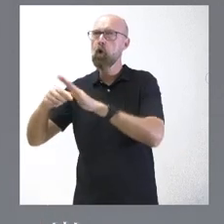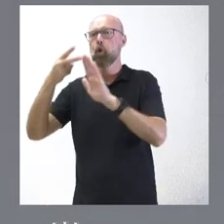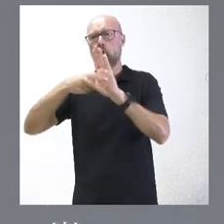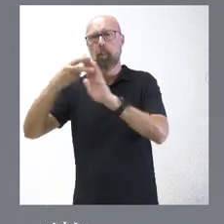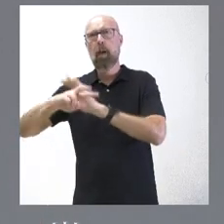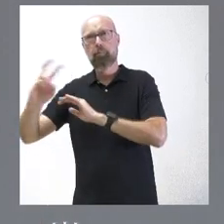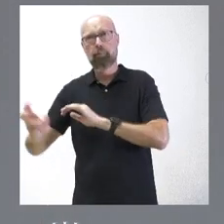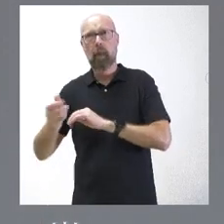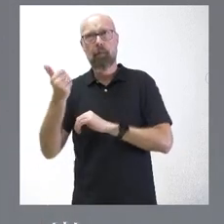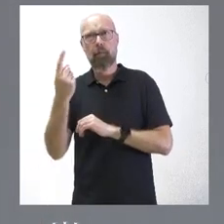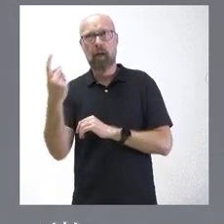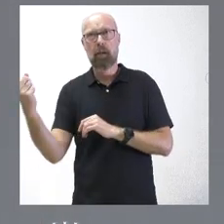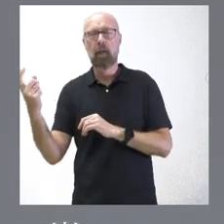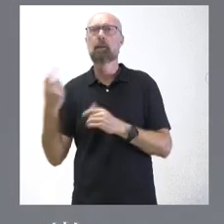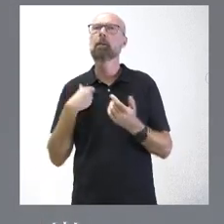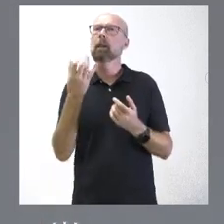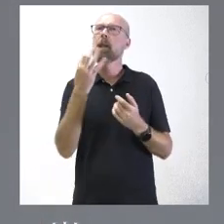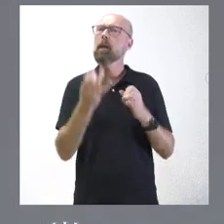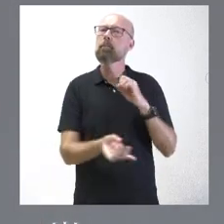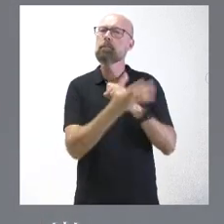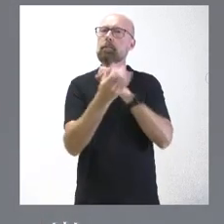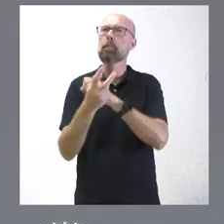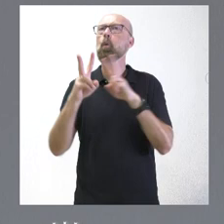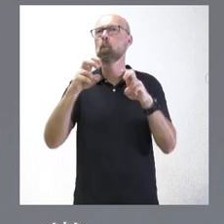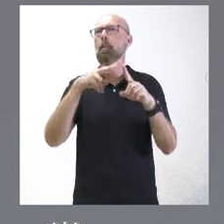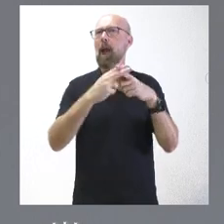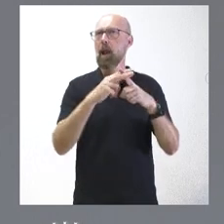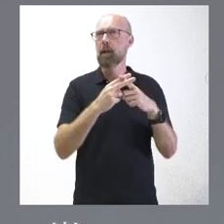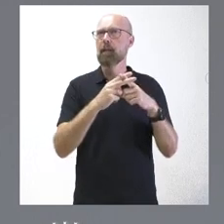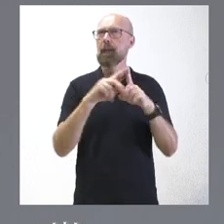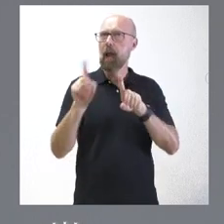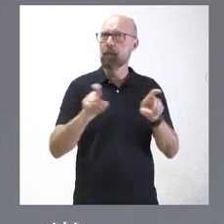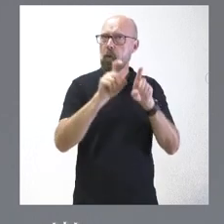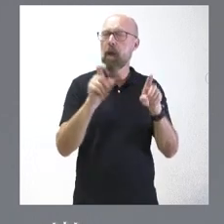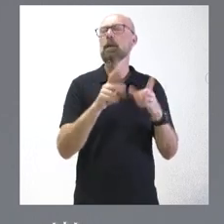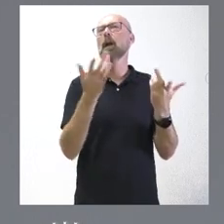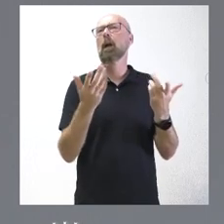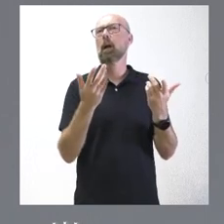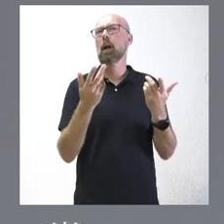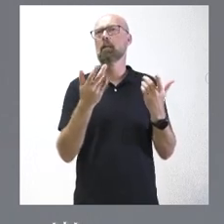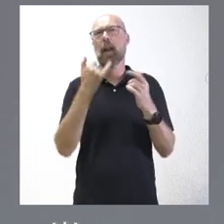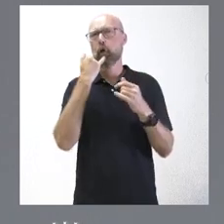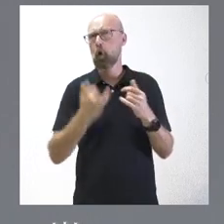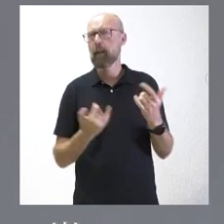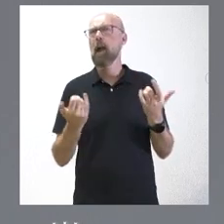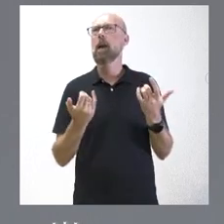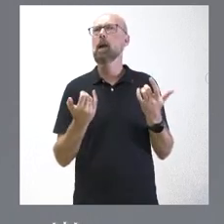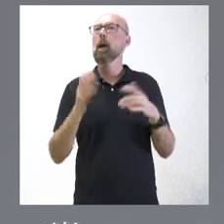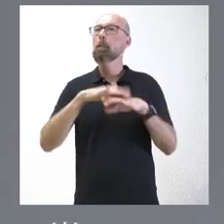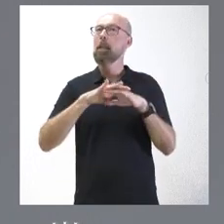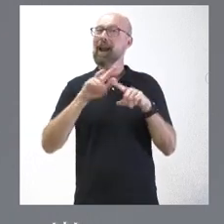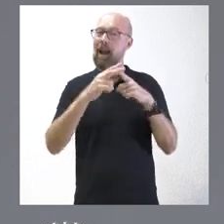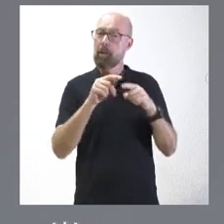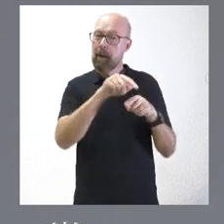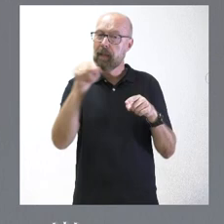se pretende implantar nuevas herramientas informáticas nuevas herramientas electrónicas que faciliten